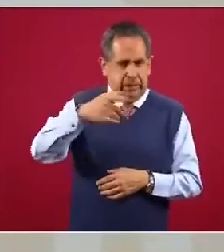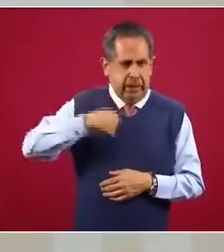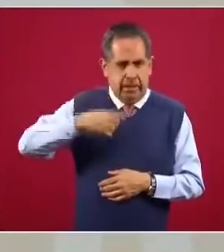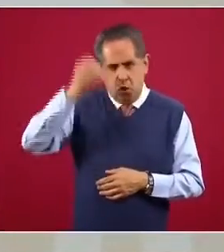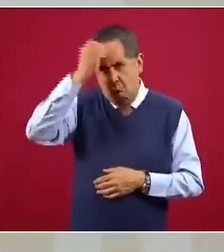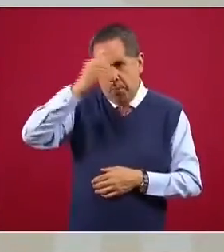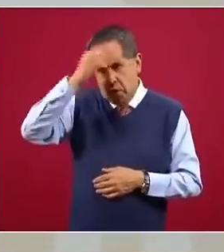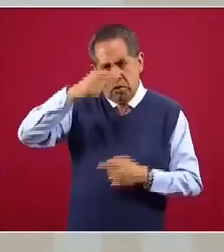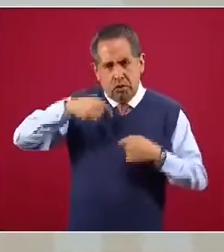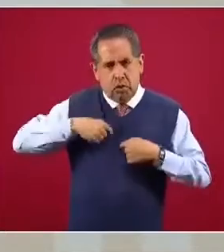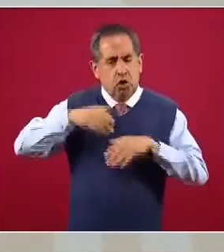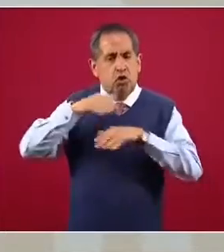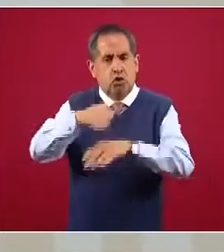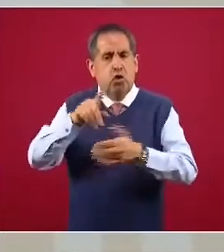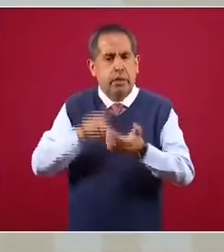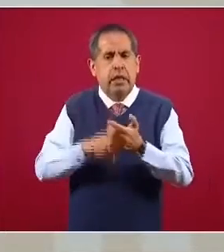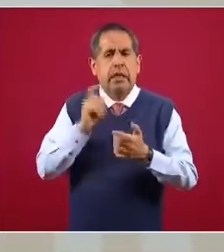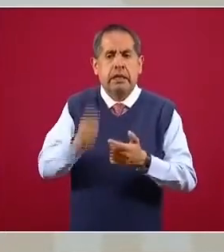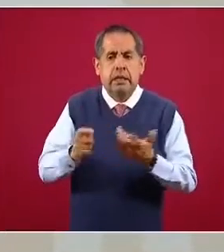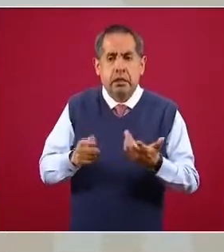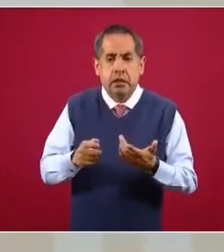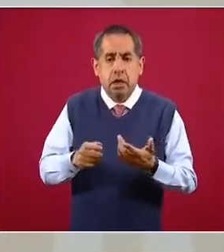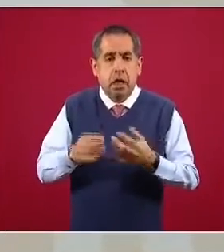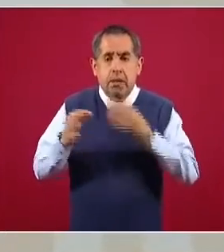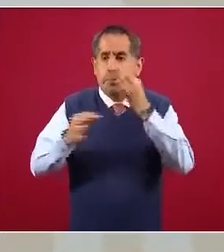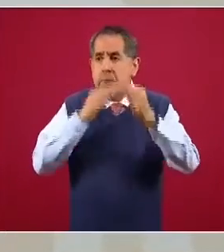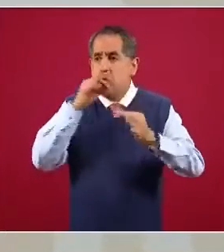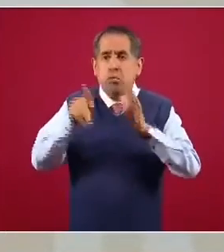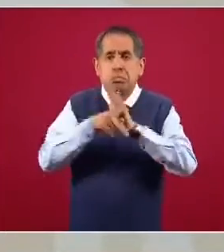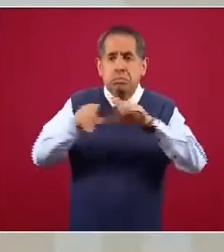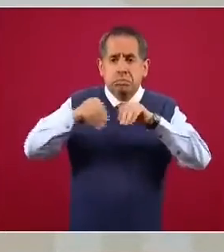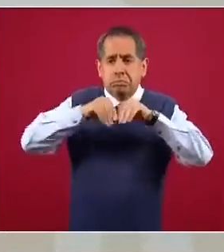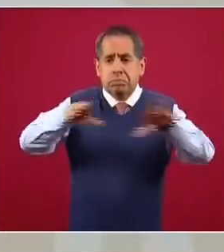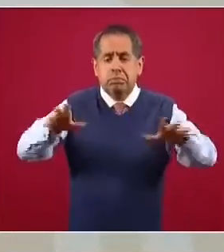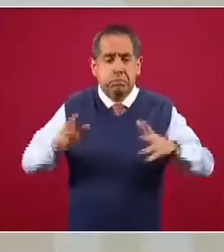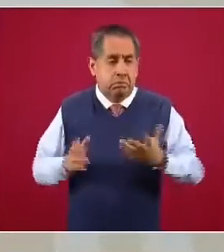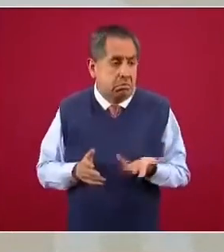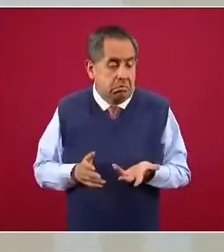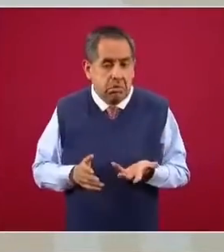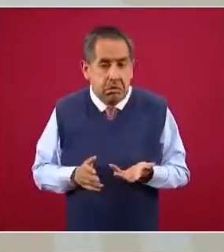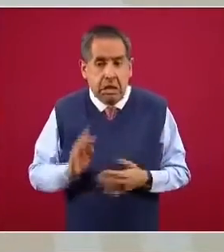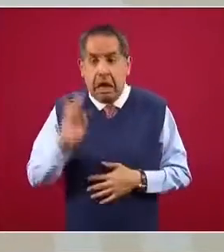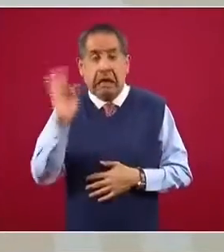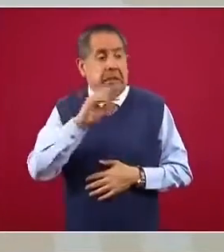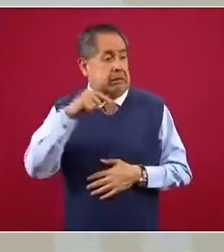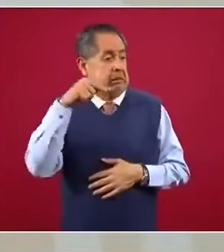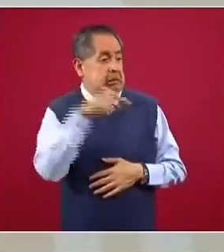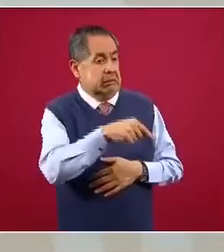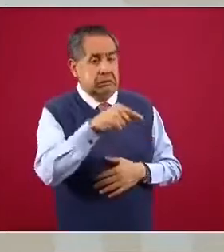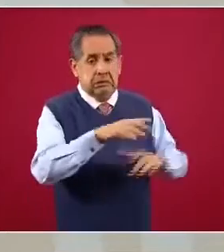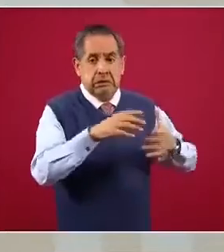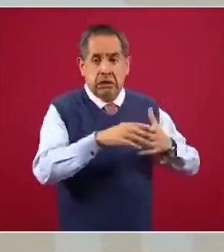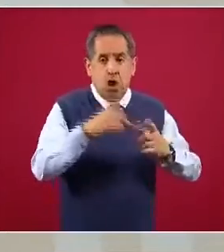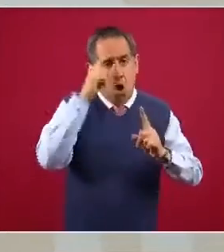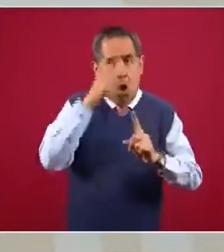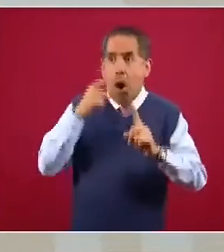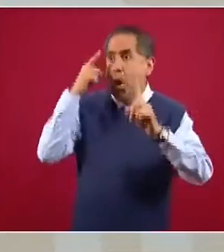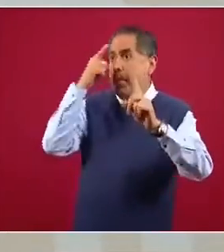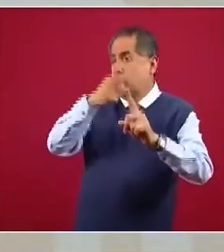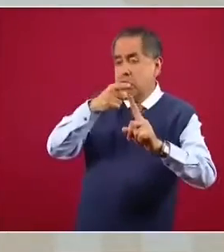opinión respecto a los medios de comunicación. Si hay un medio que tiene una